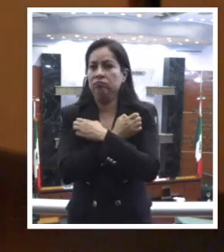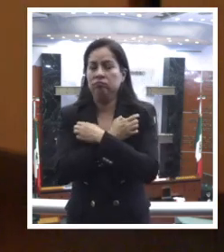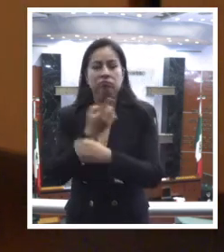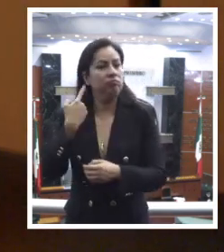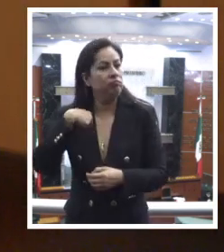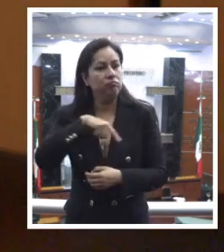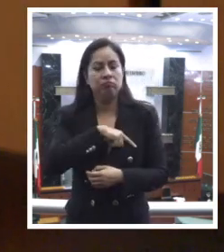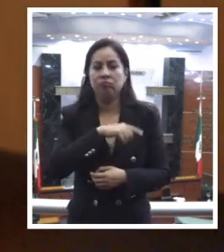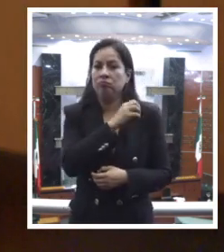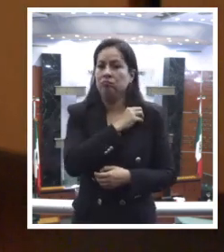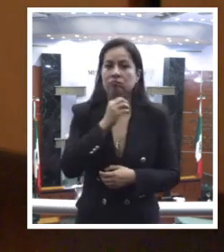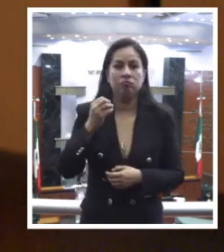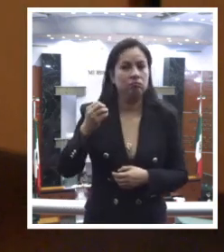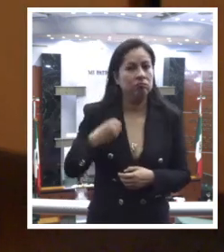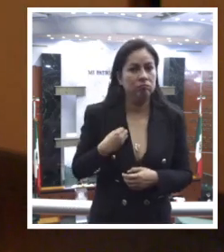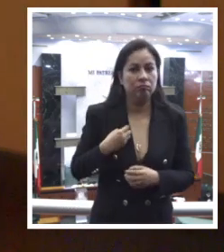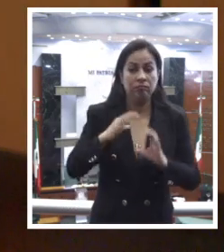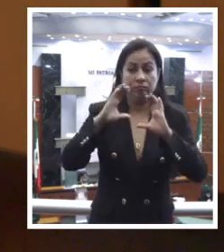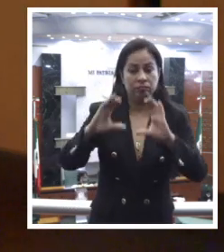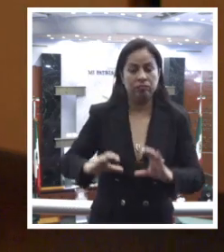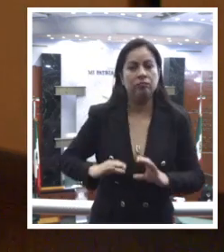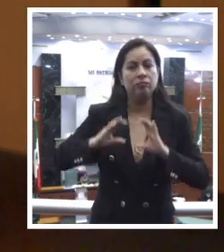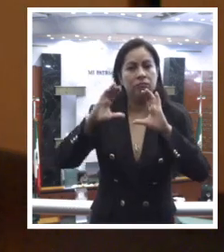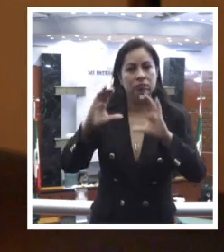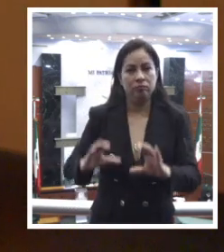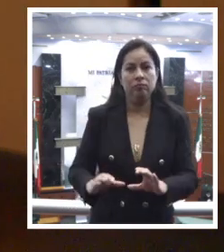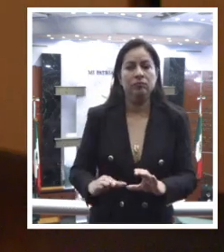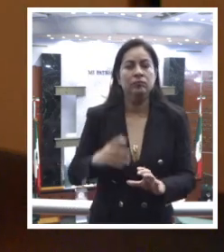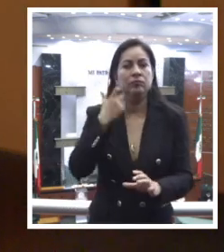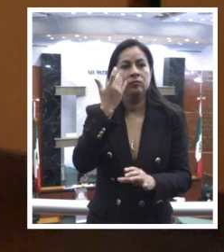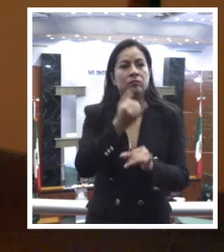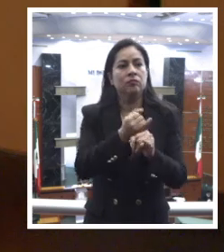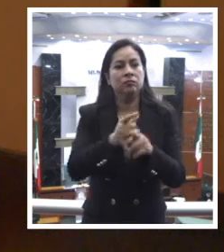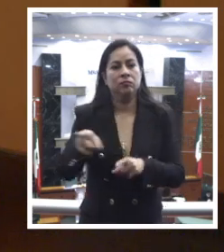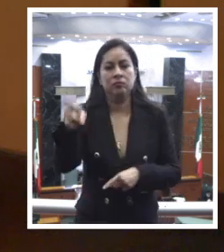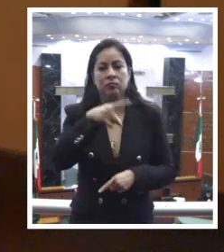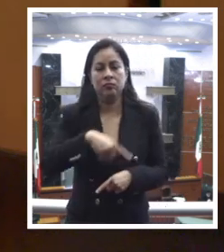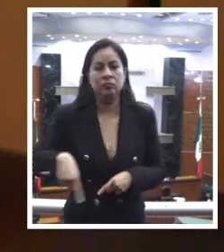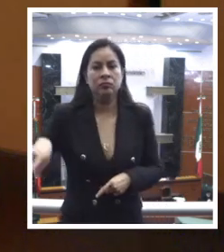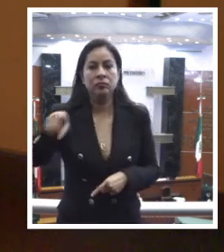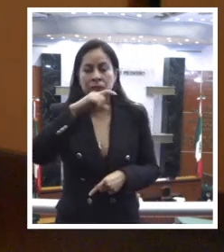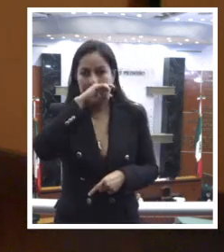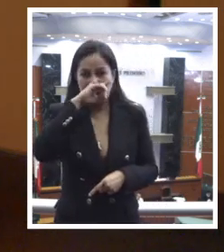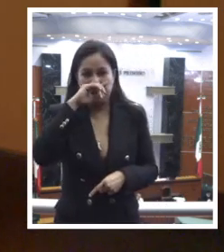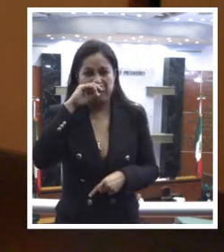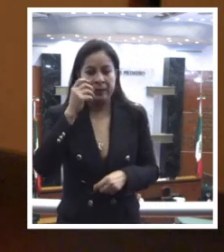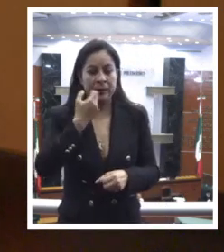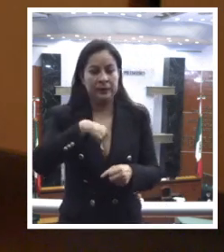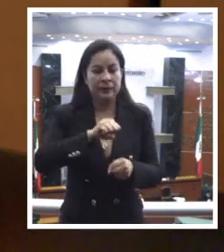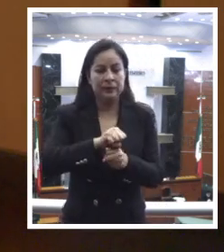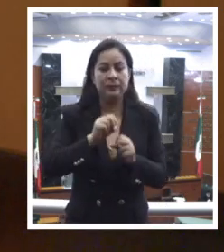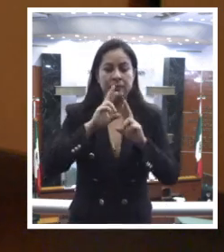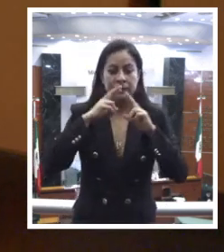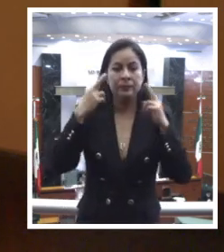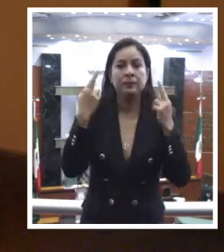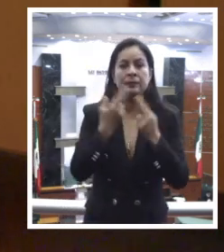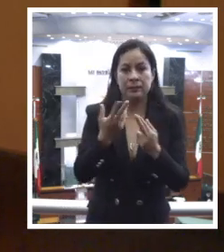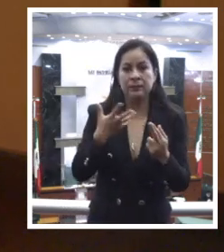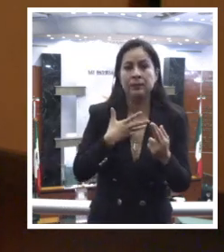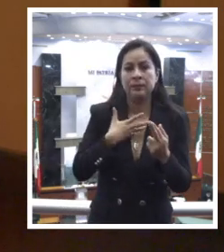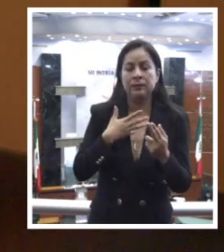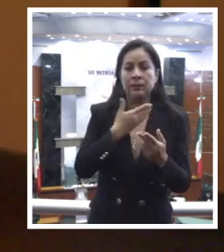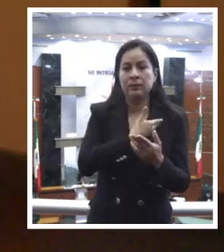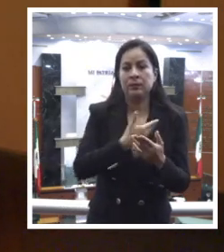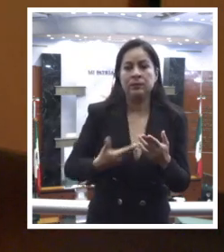tenemos por obligación salvaguardarla. Quiero informarles a ustedes que esta semana tuve una reunión con